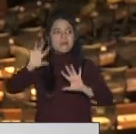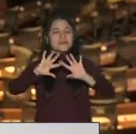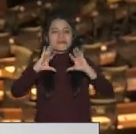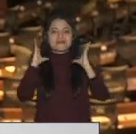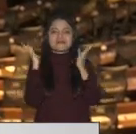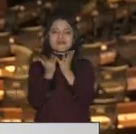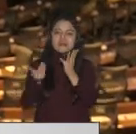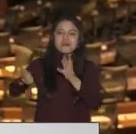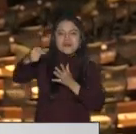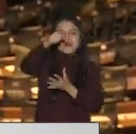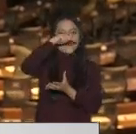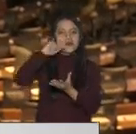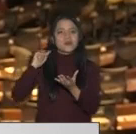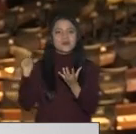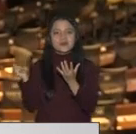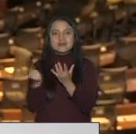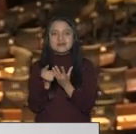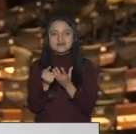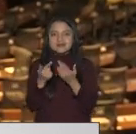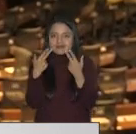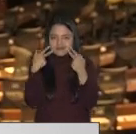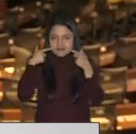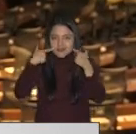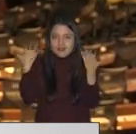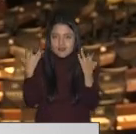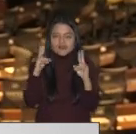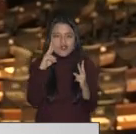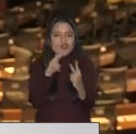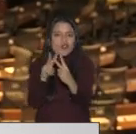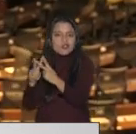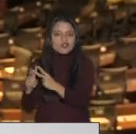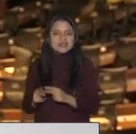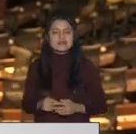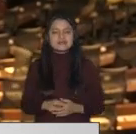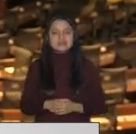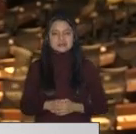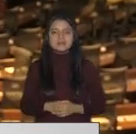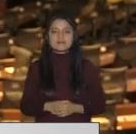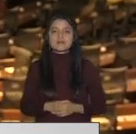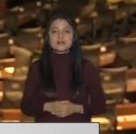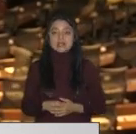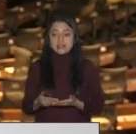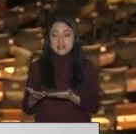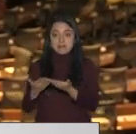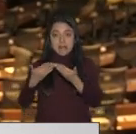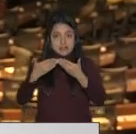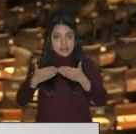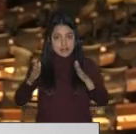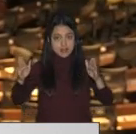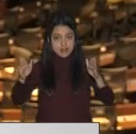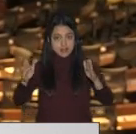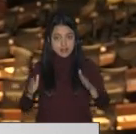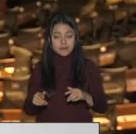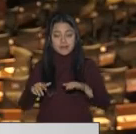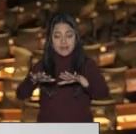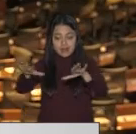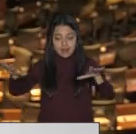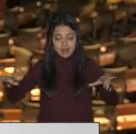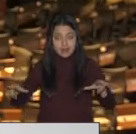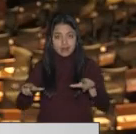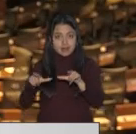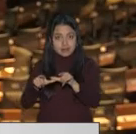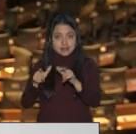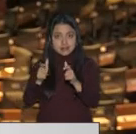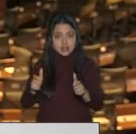están alrededor del mundo. Cabe recordar entonces a todas las personas que esta Cámara Ardiente estará dispuesta en el Salón Elíptico